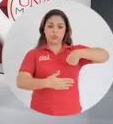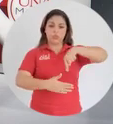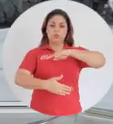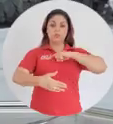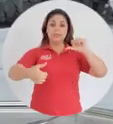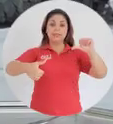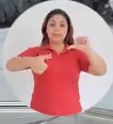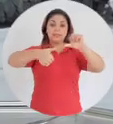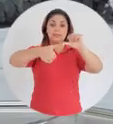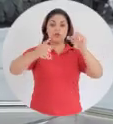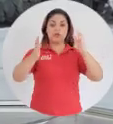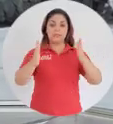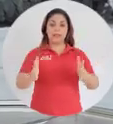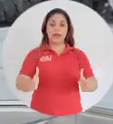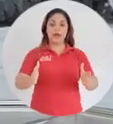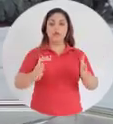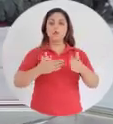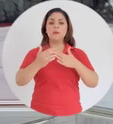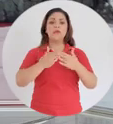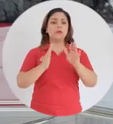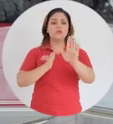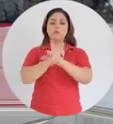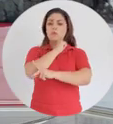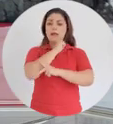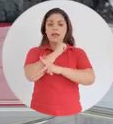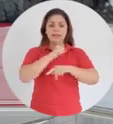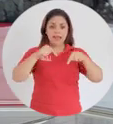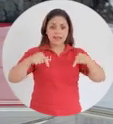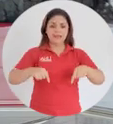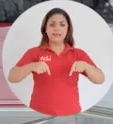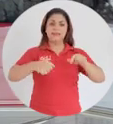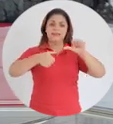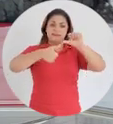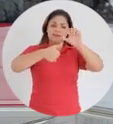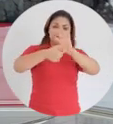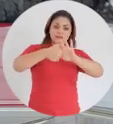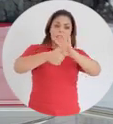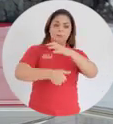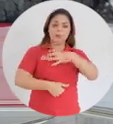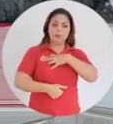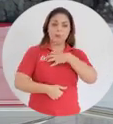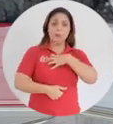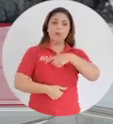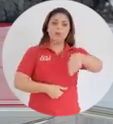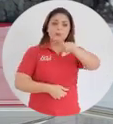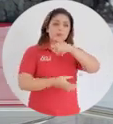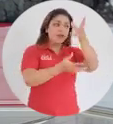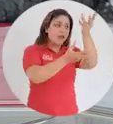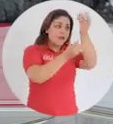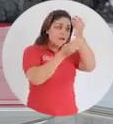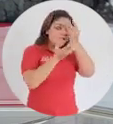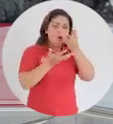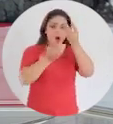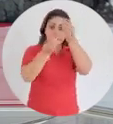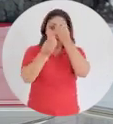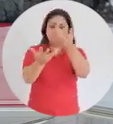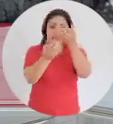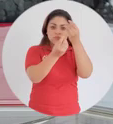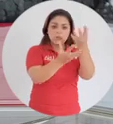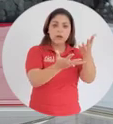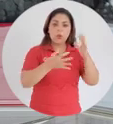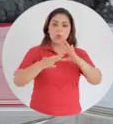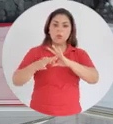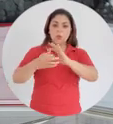centroamericanos, independientemente del país en que vivimos. Esta es nuestra región. Y si nos informamos, nos organizamos, nos unimos, ¿verdad?